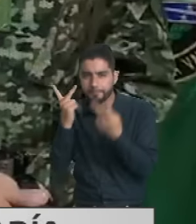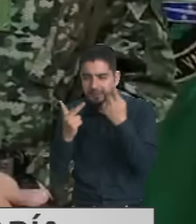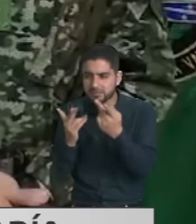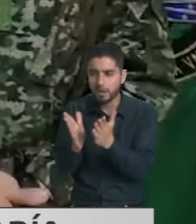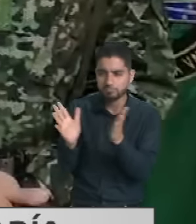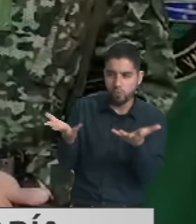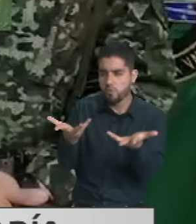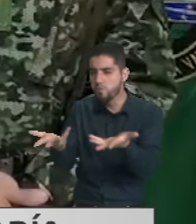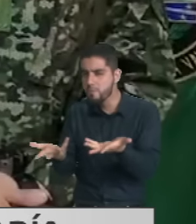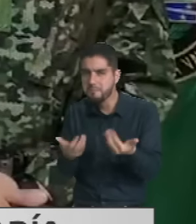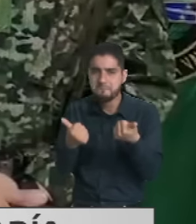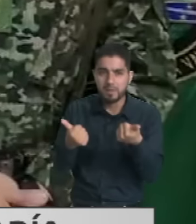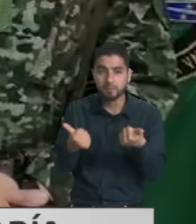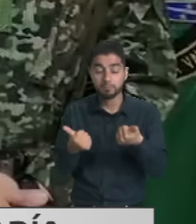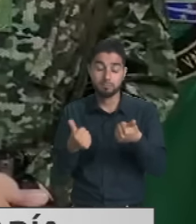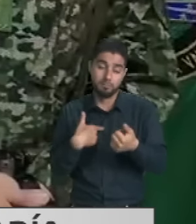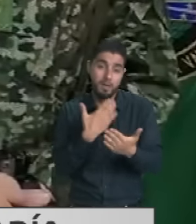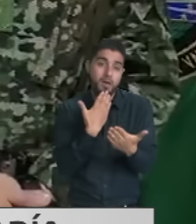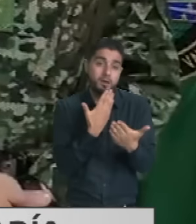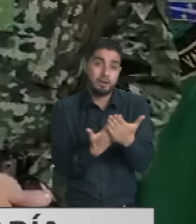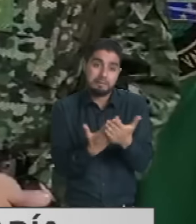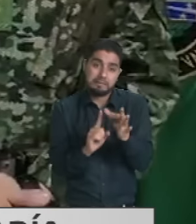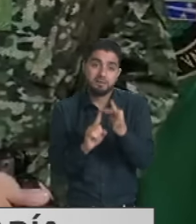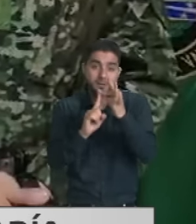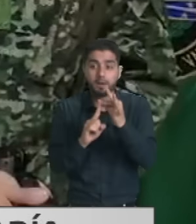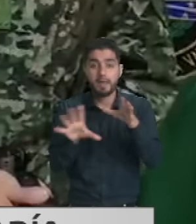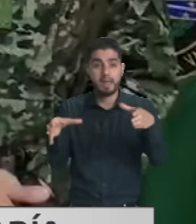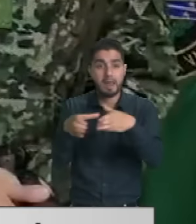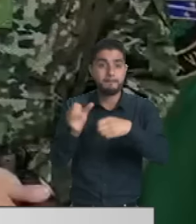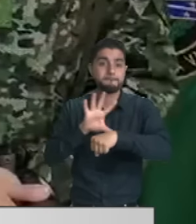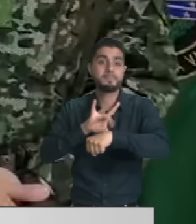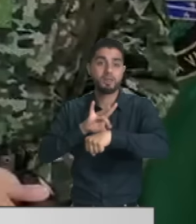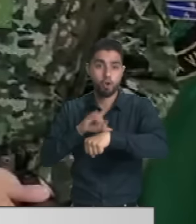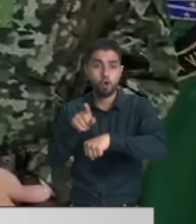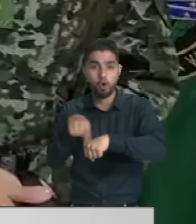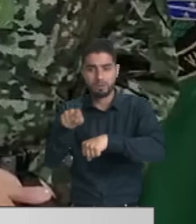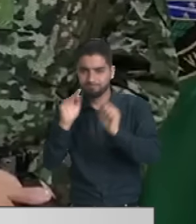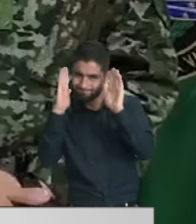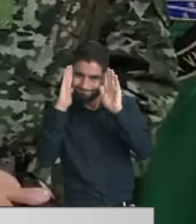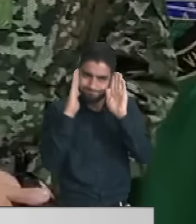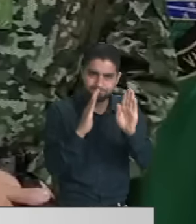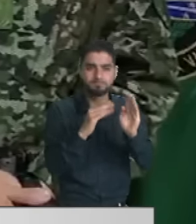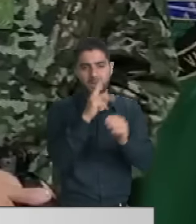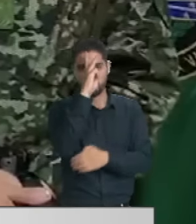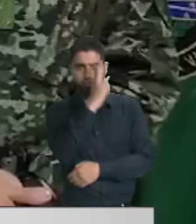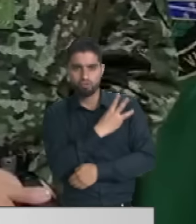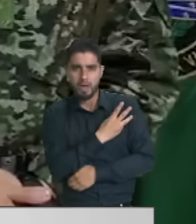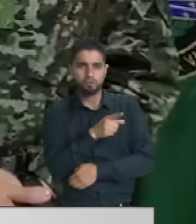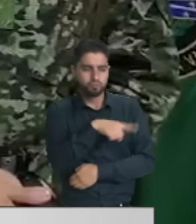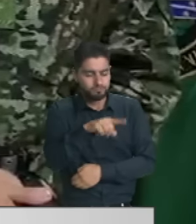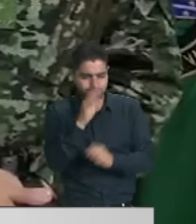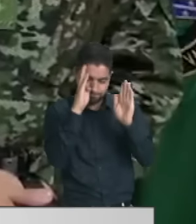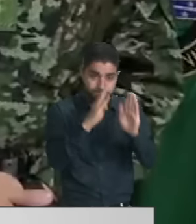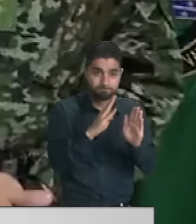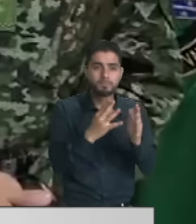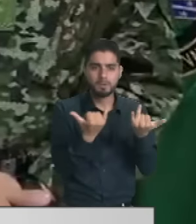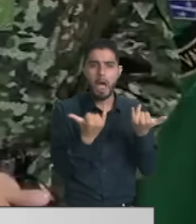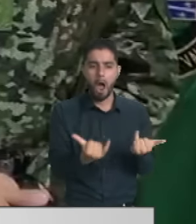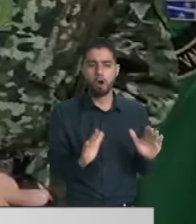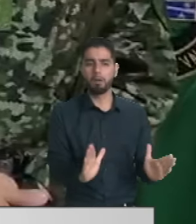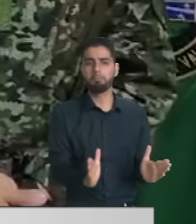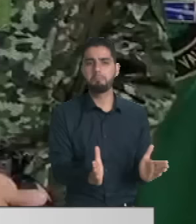un agradecimiento especial a todo el equipo médico que participó en la atención de nuestros soldados. Los soldados se encuentran estables y